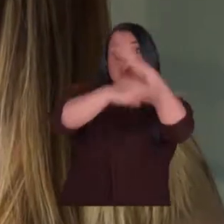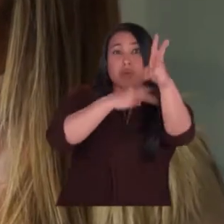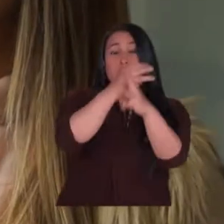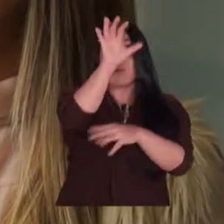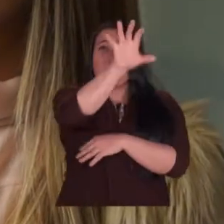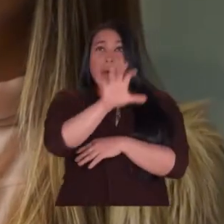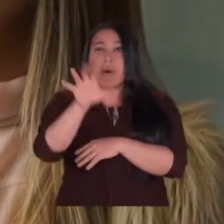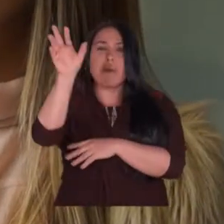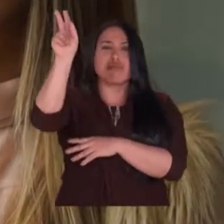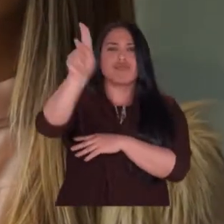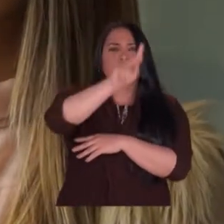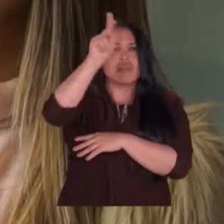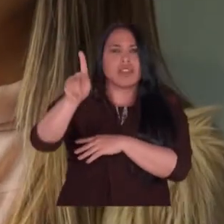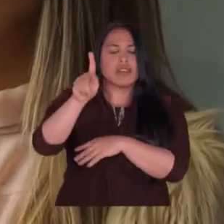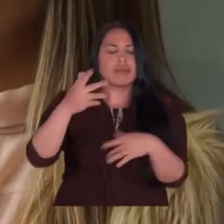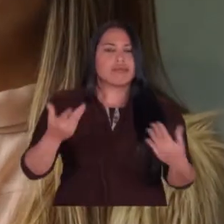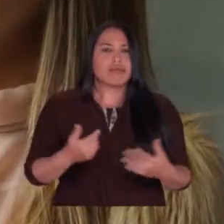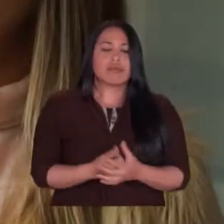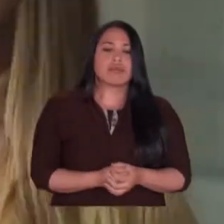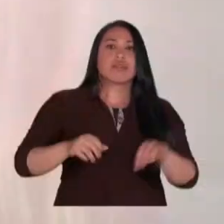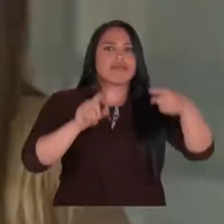mundo.